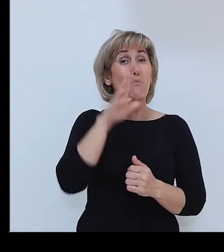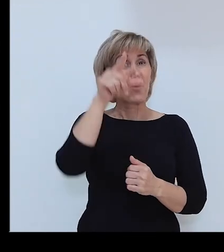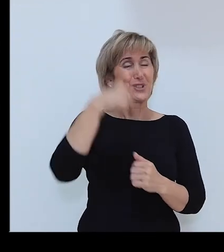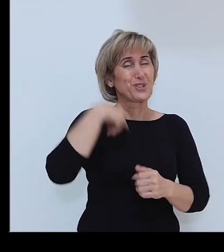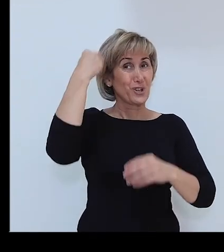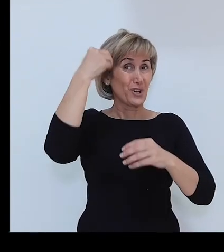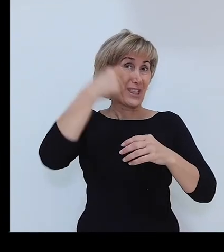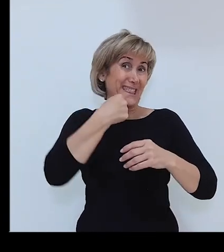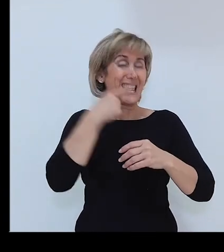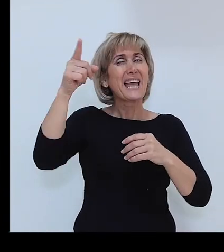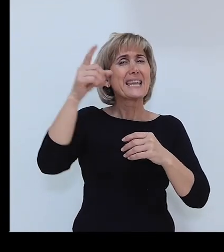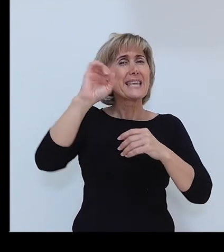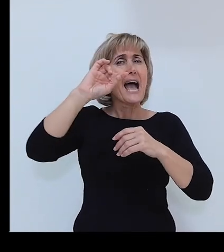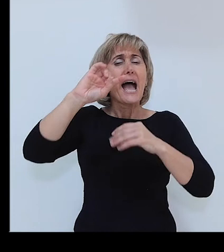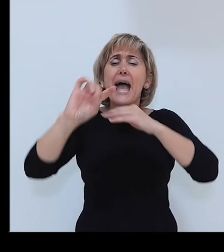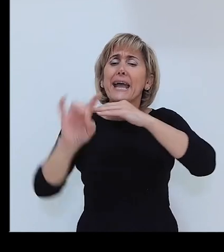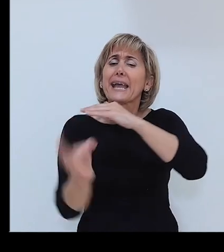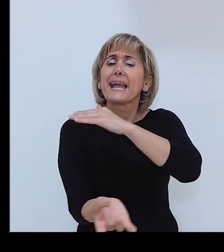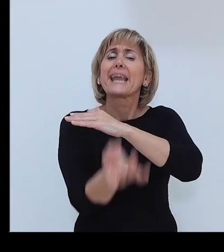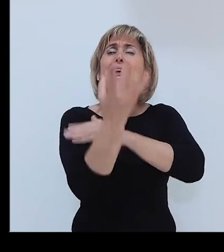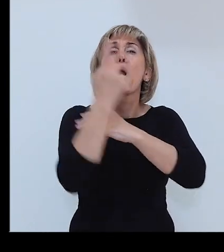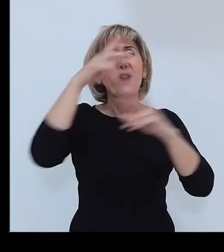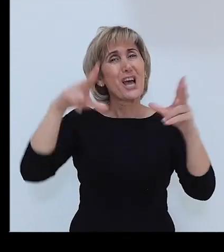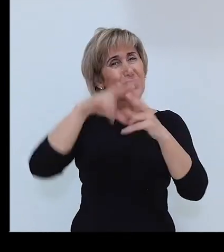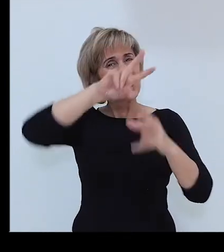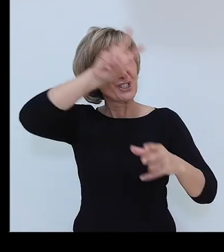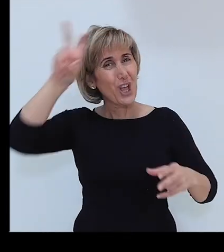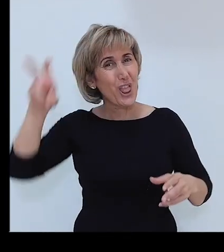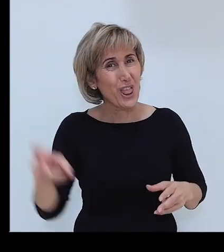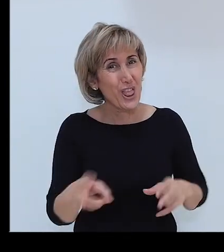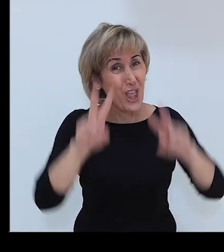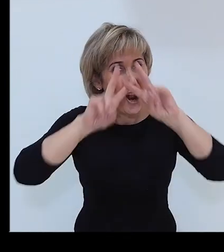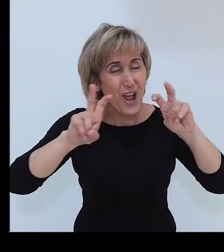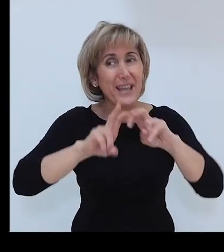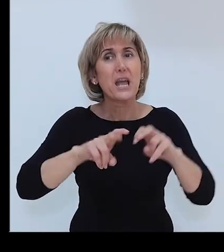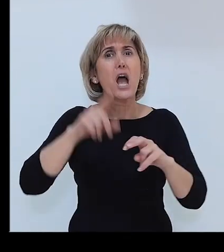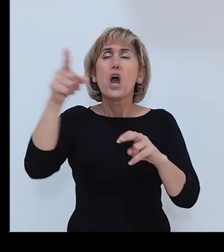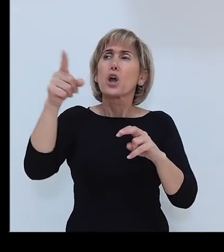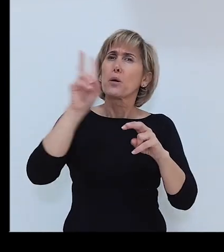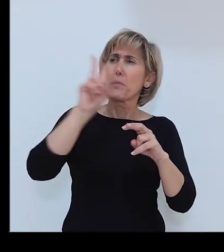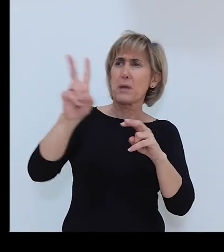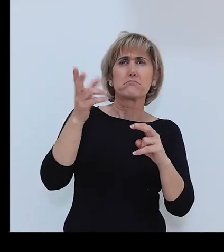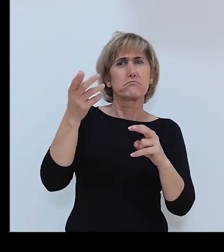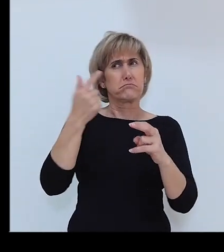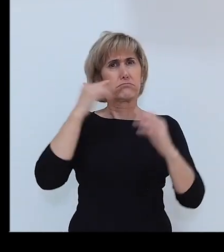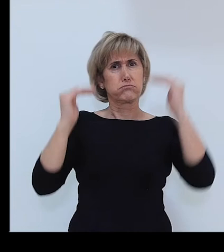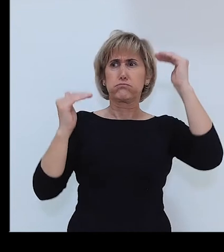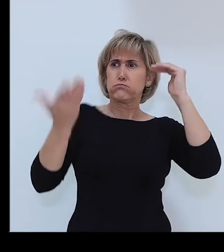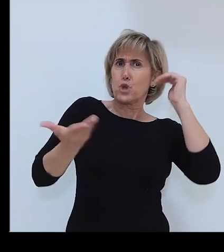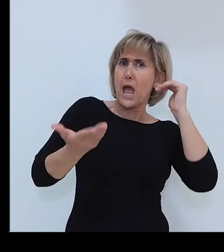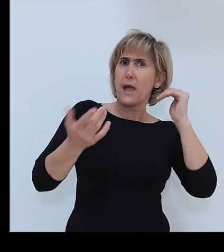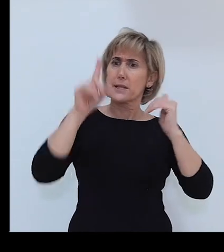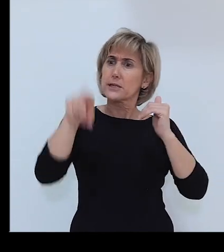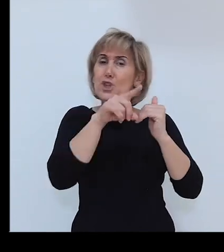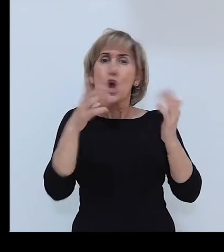fue una mujer que por eso decía yo que había creado una sociología, o sea, con reconocimiento en el